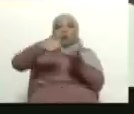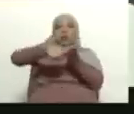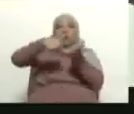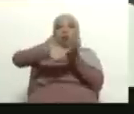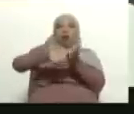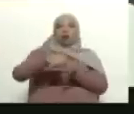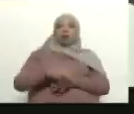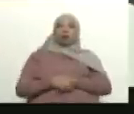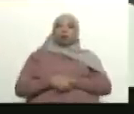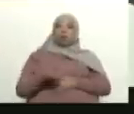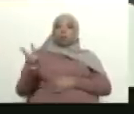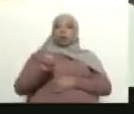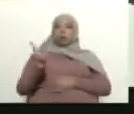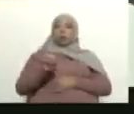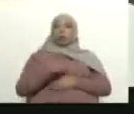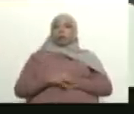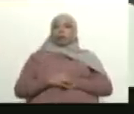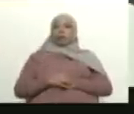identidad venezolana